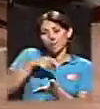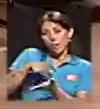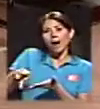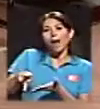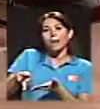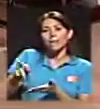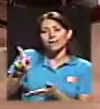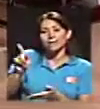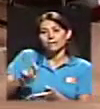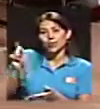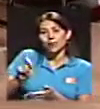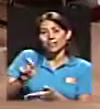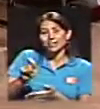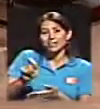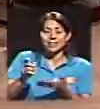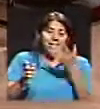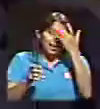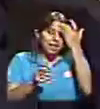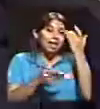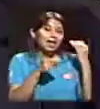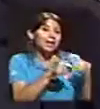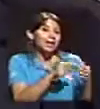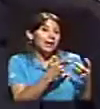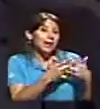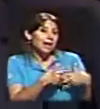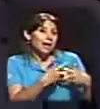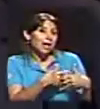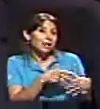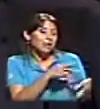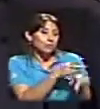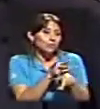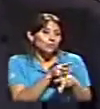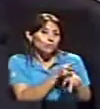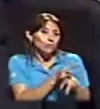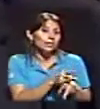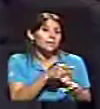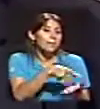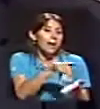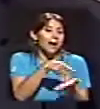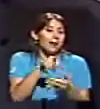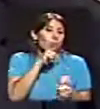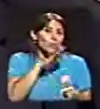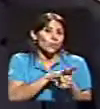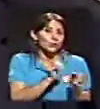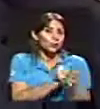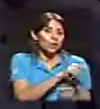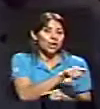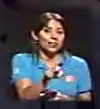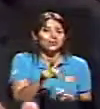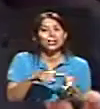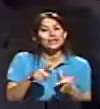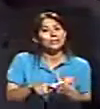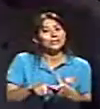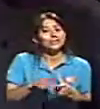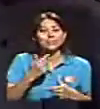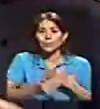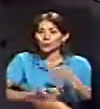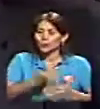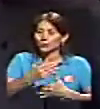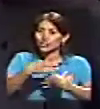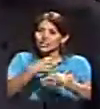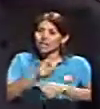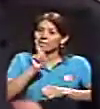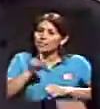pagarle a los asegurados los compromisos que hay con ellos. Entonces ahí sí estos procesos deben ser muy transparentes,